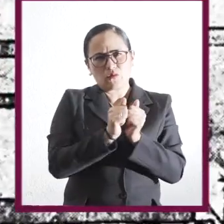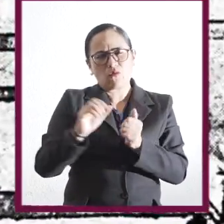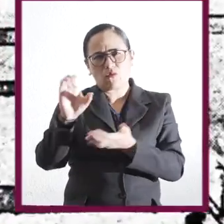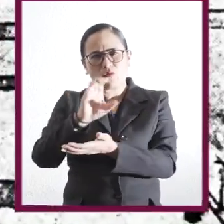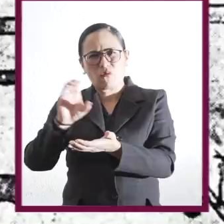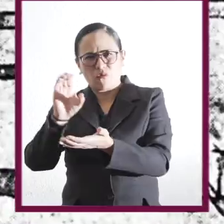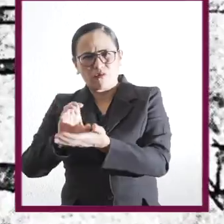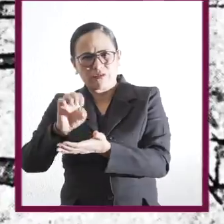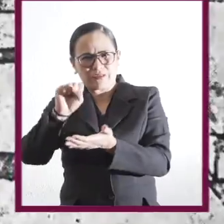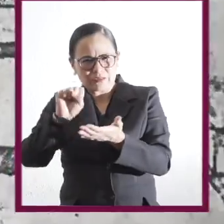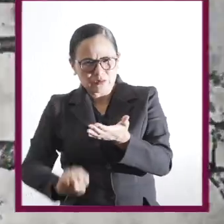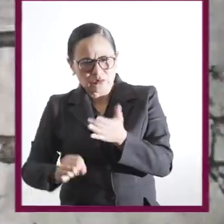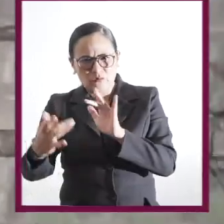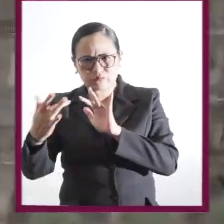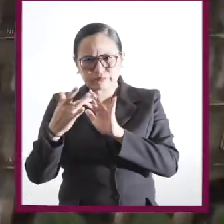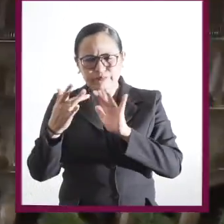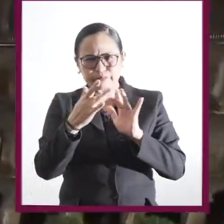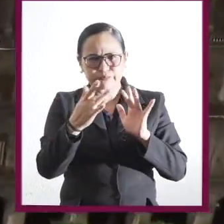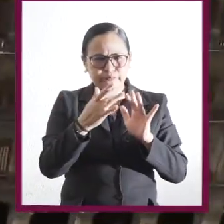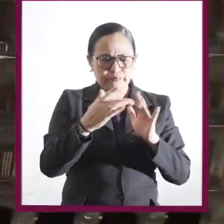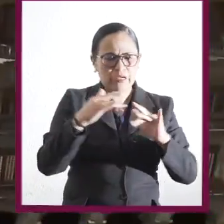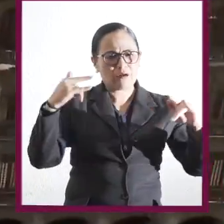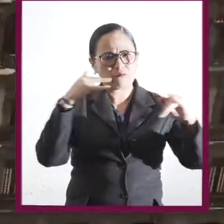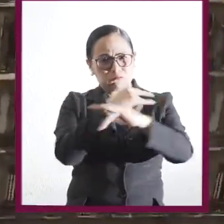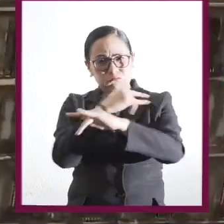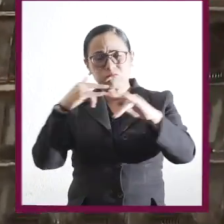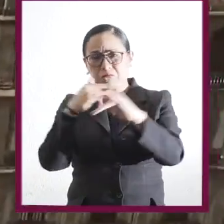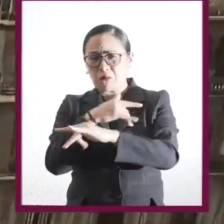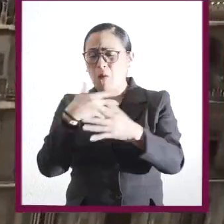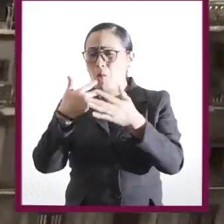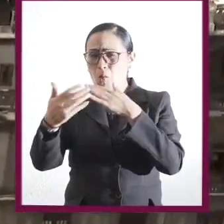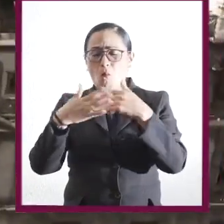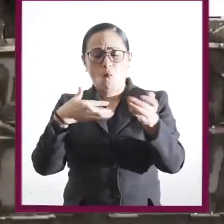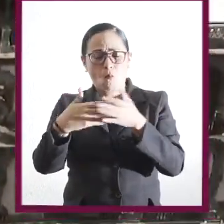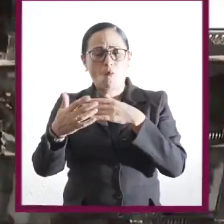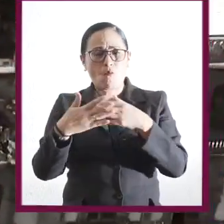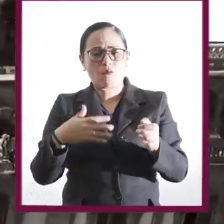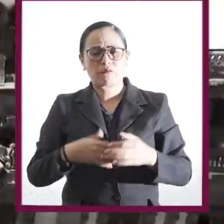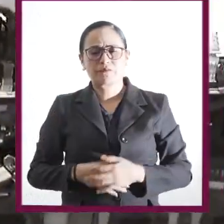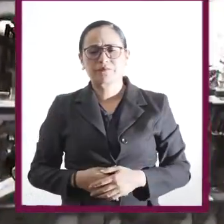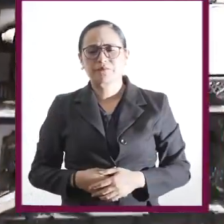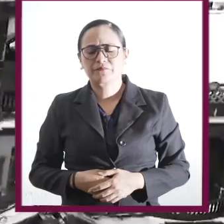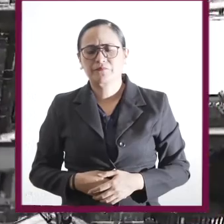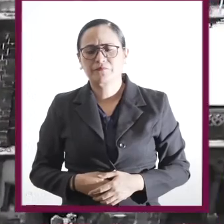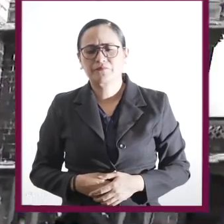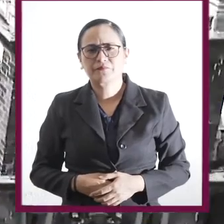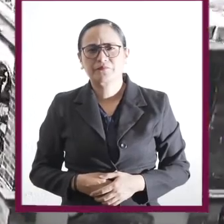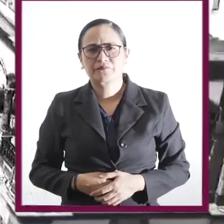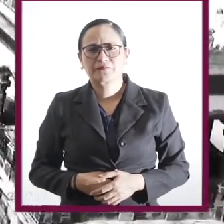con las colonias ubicadas al sur, creando al mismo tiempo un moderno corredor comercial.